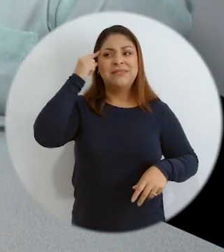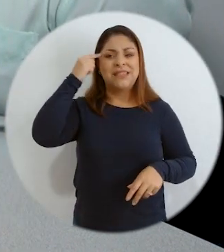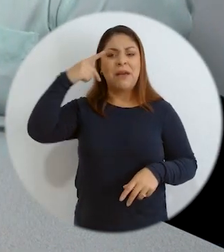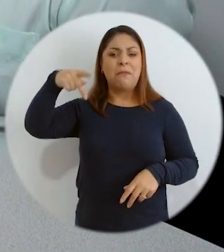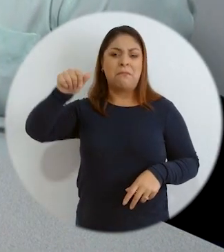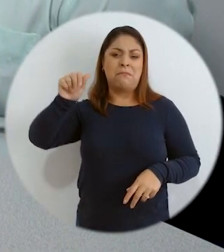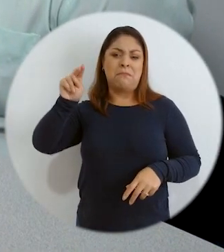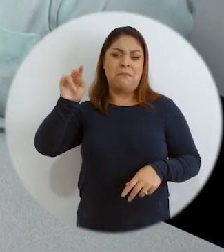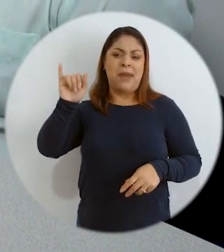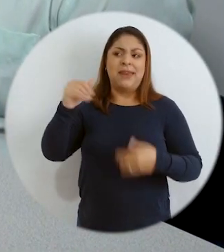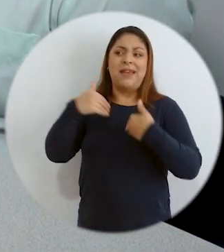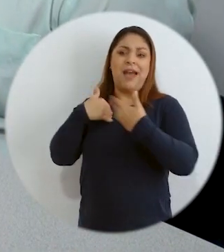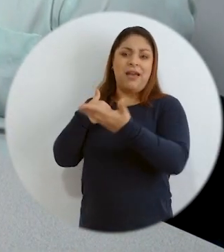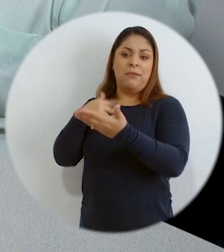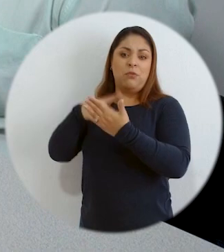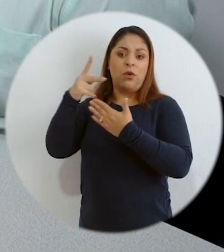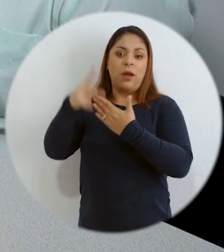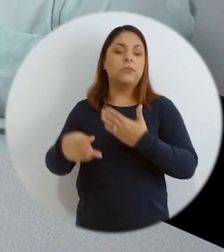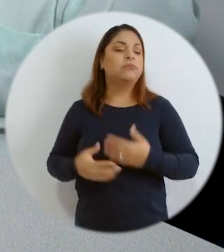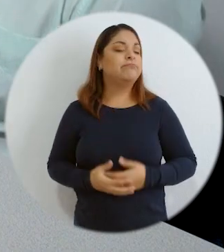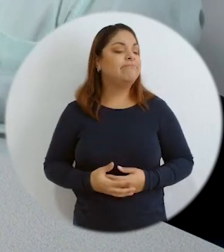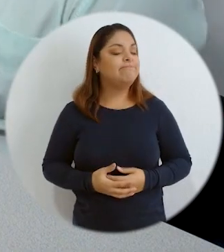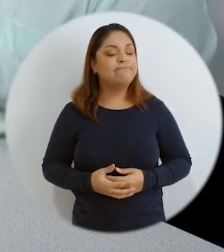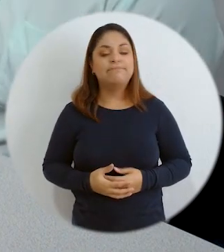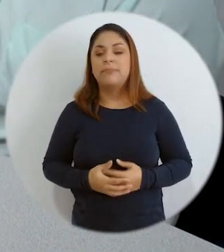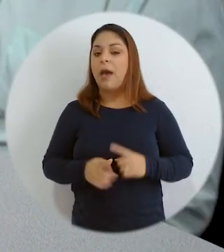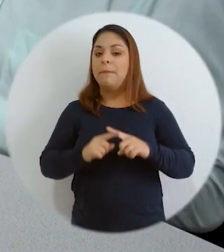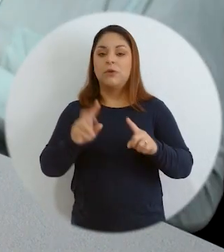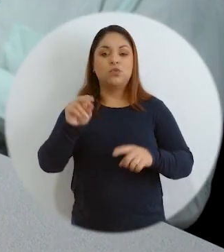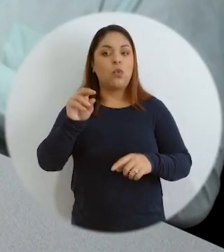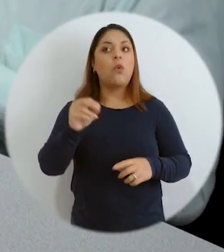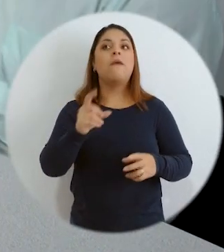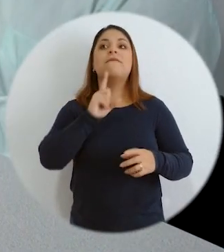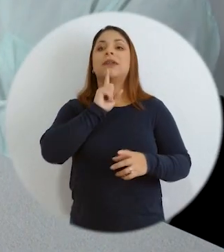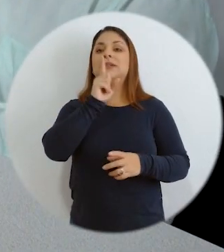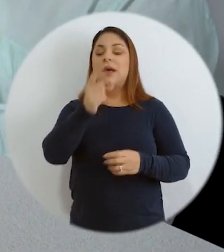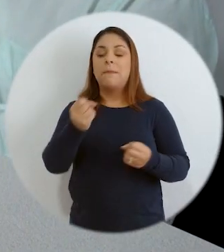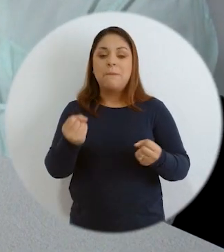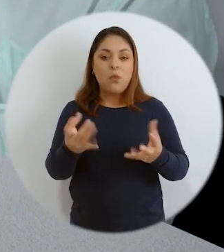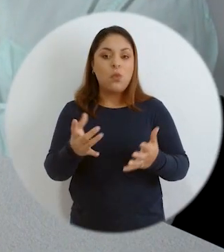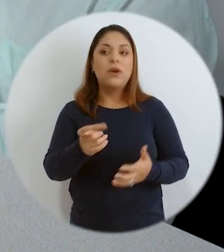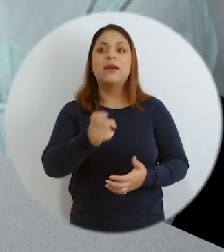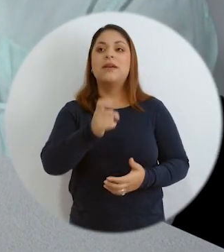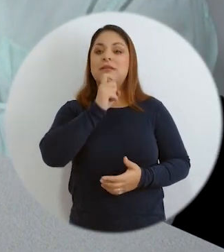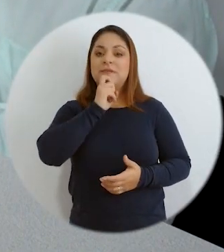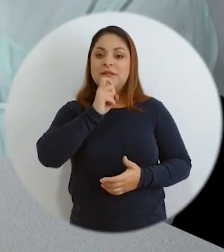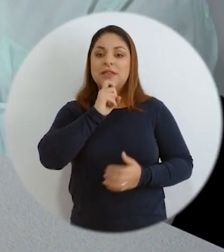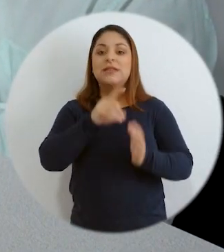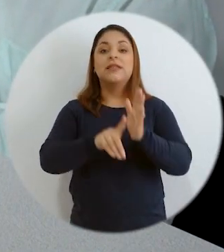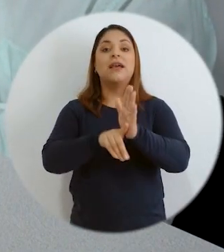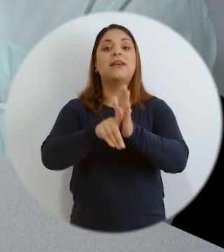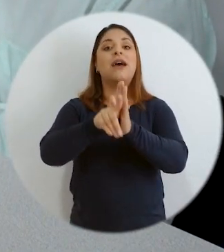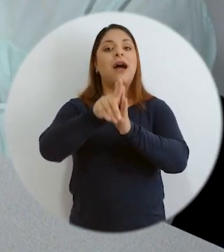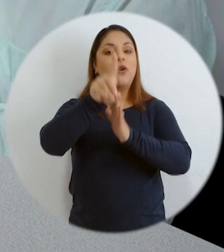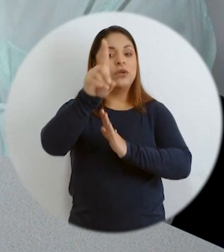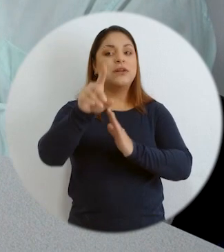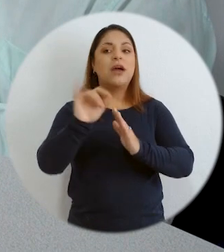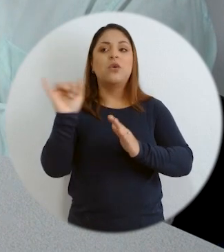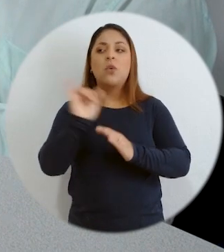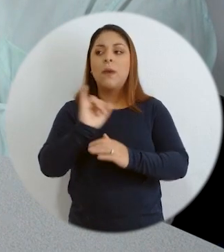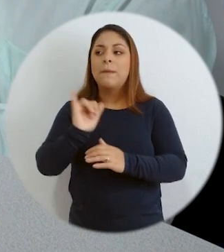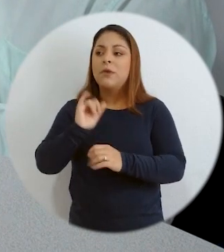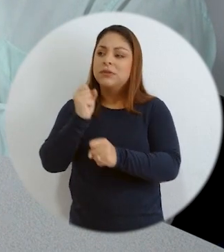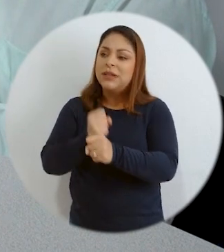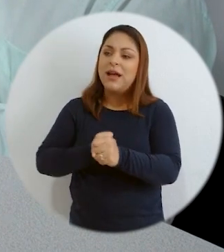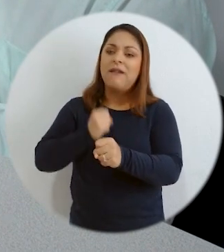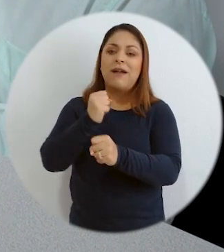pero el PANI debe tener programas para educar a las familias. Bueno, parece mentira, pero es una de las áreas donde ha sido más difícil